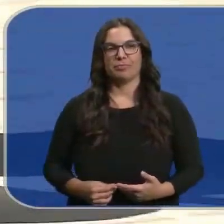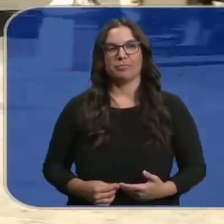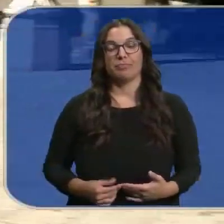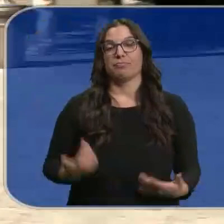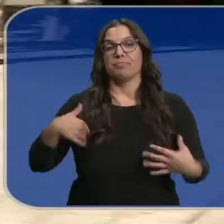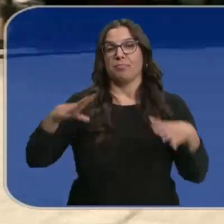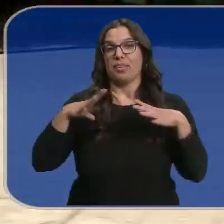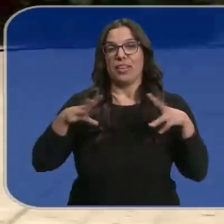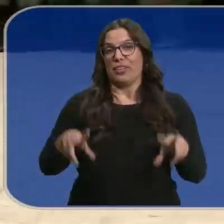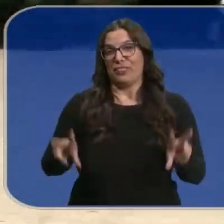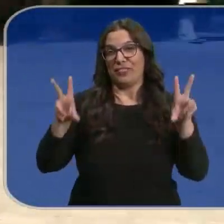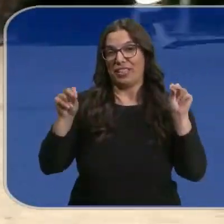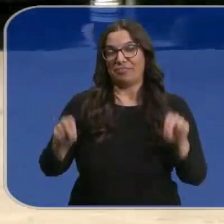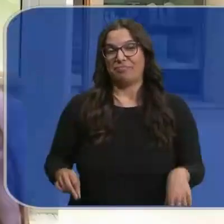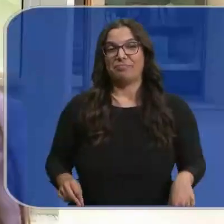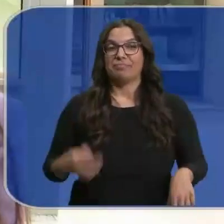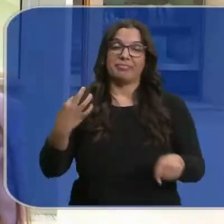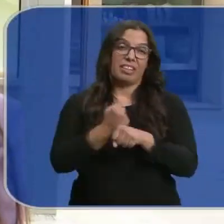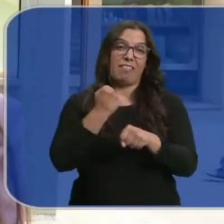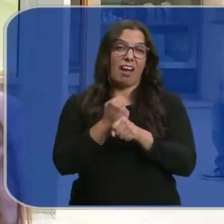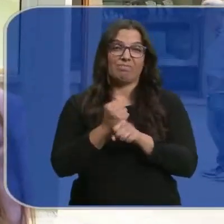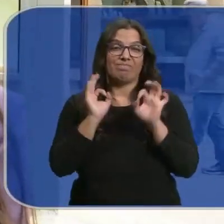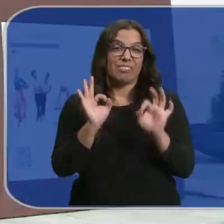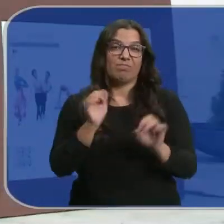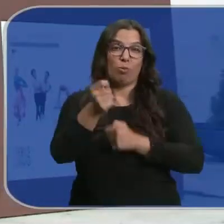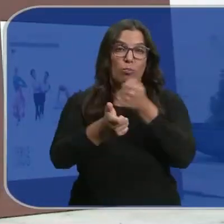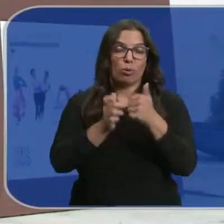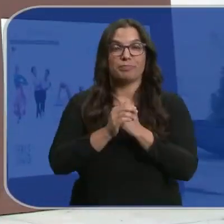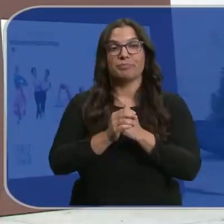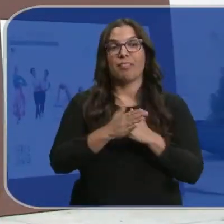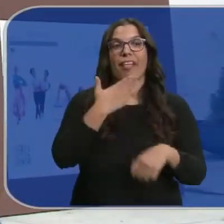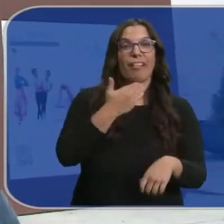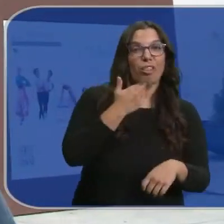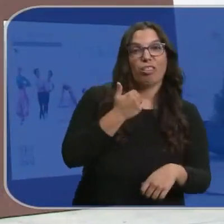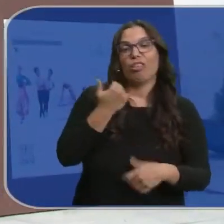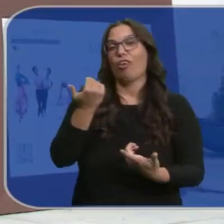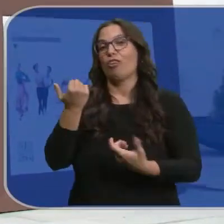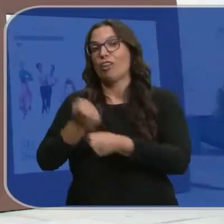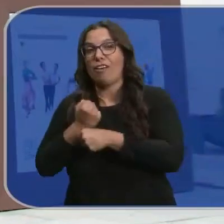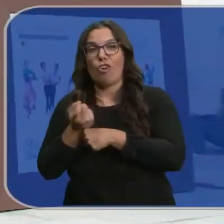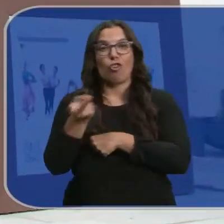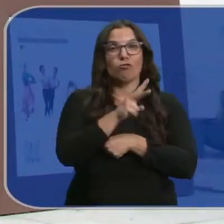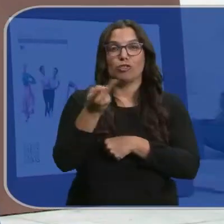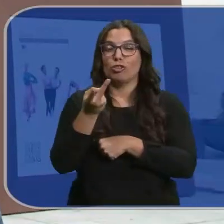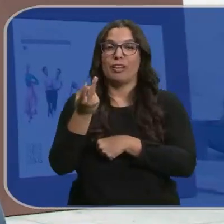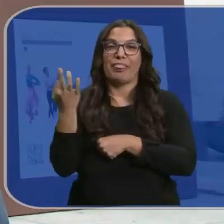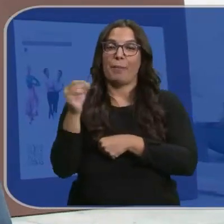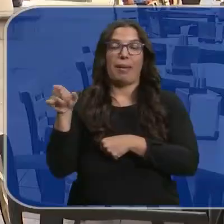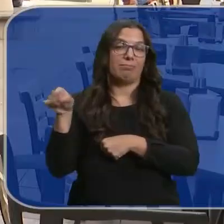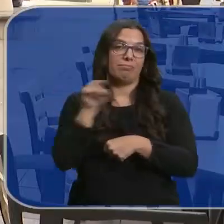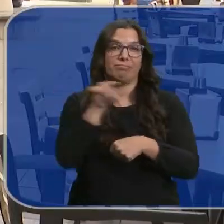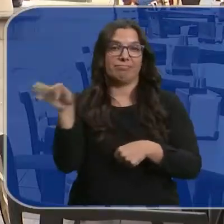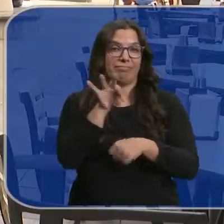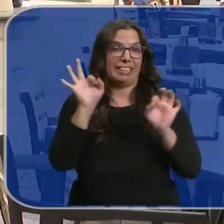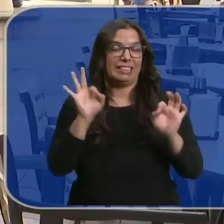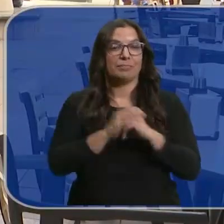Se acabaron las vacaciones. Hay que trabajar y bueno, poco a poco. Momentos de ocio y momentos de trabajo. Tiene que haber de todo.